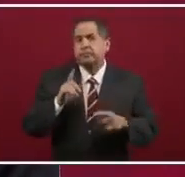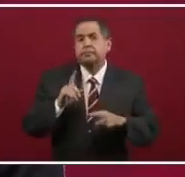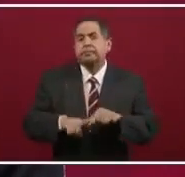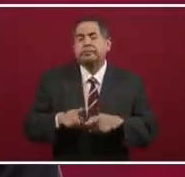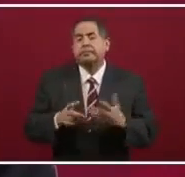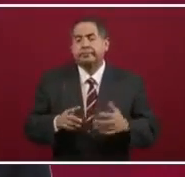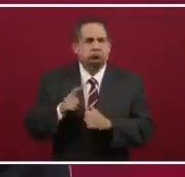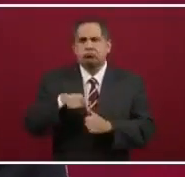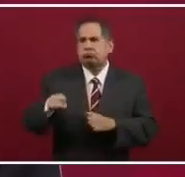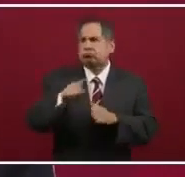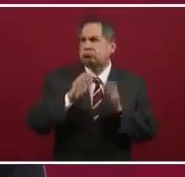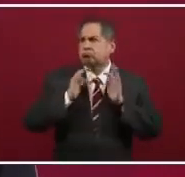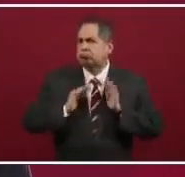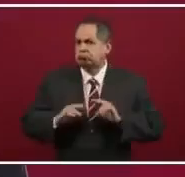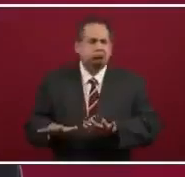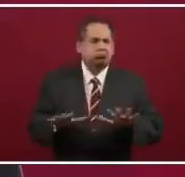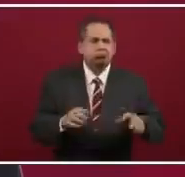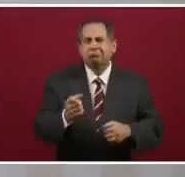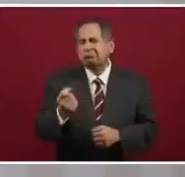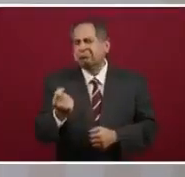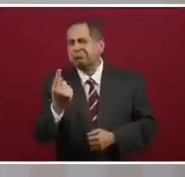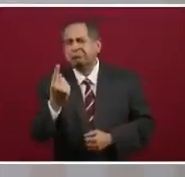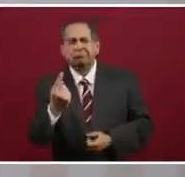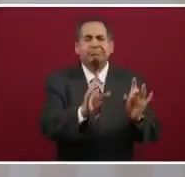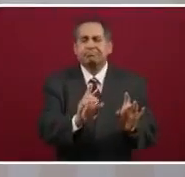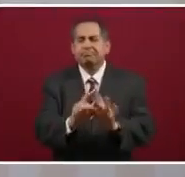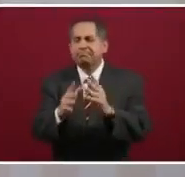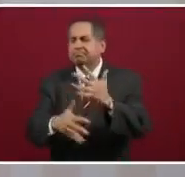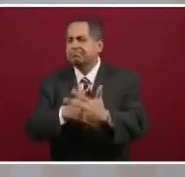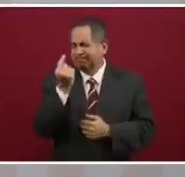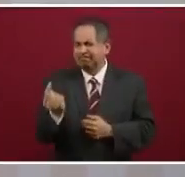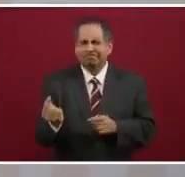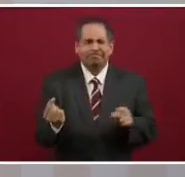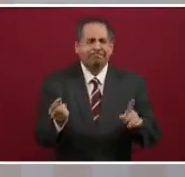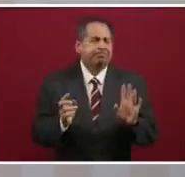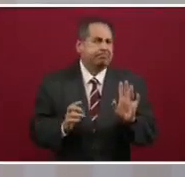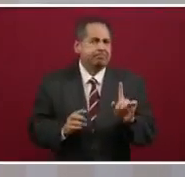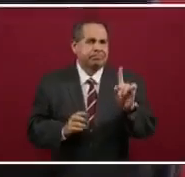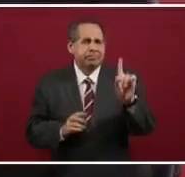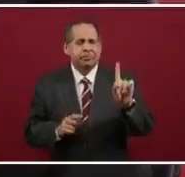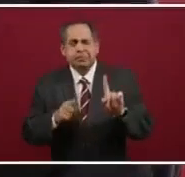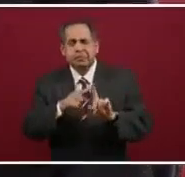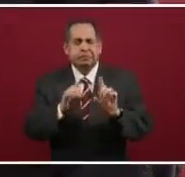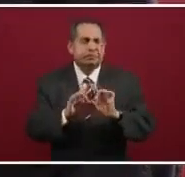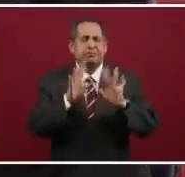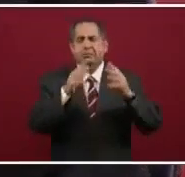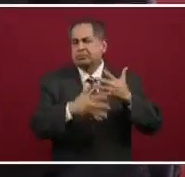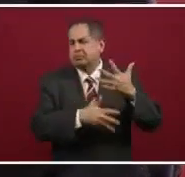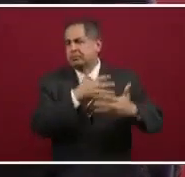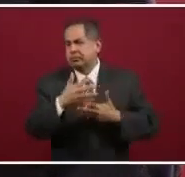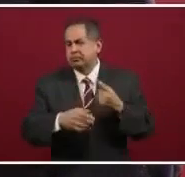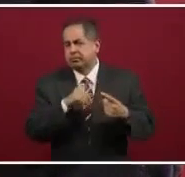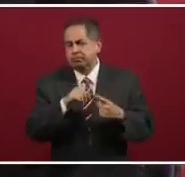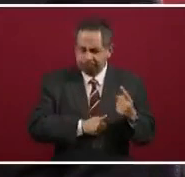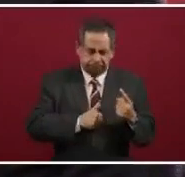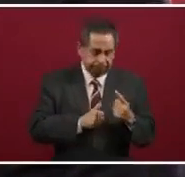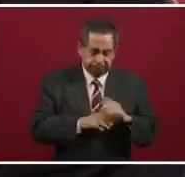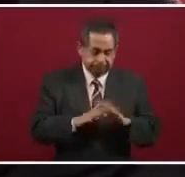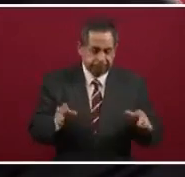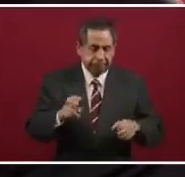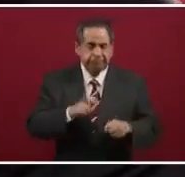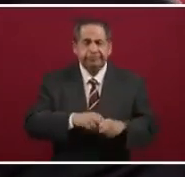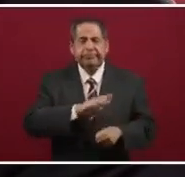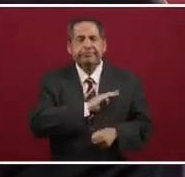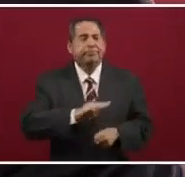en calma, muy pocos incidentes, solo un hecho violento, lamentable, en